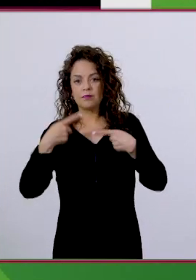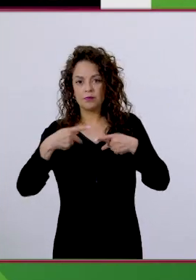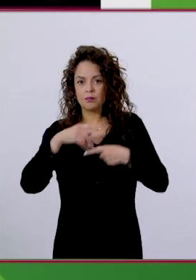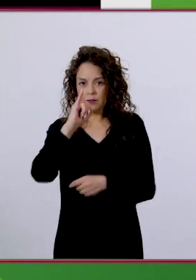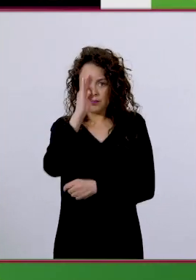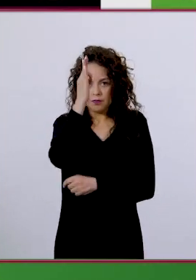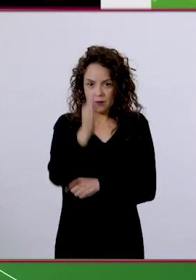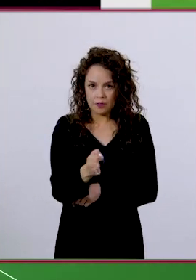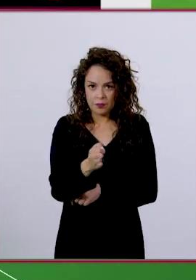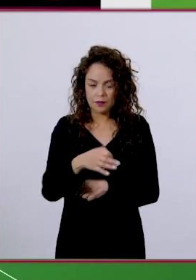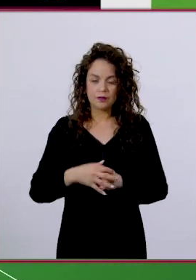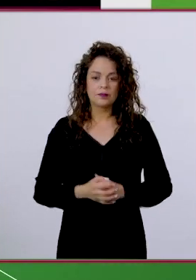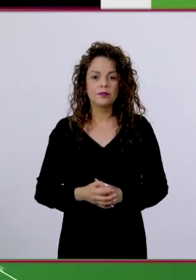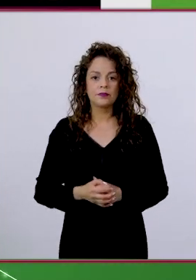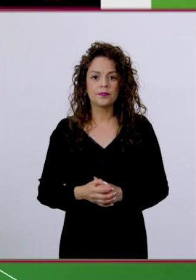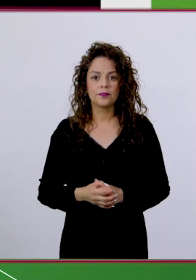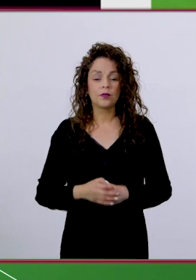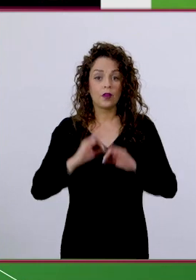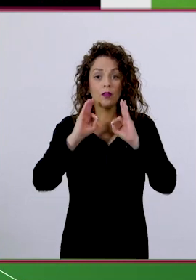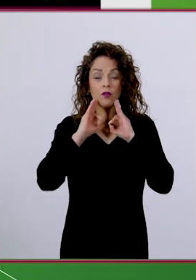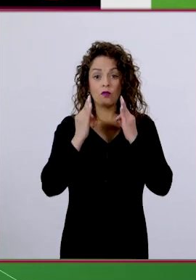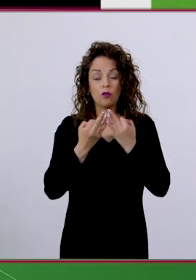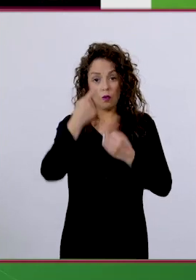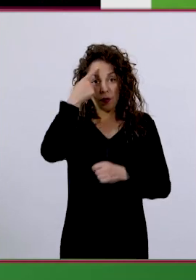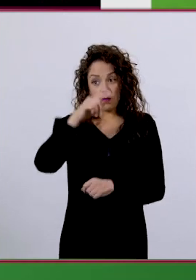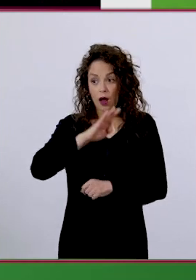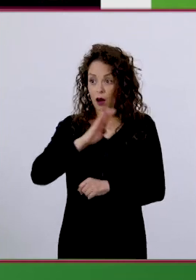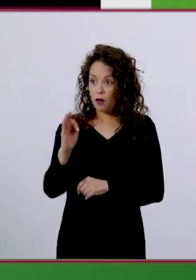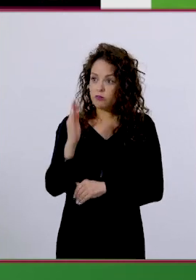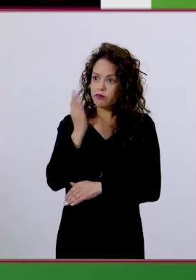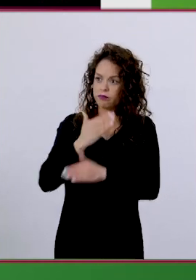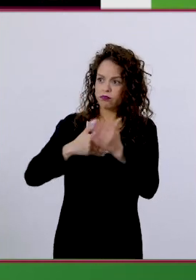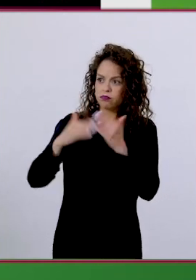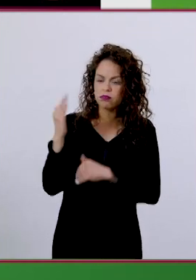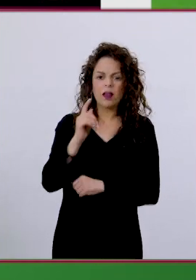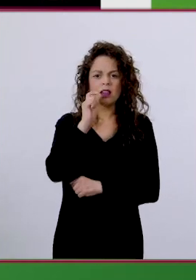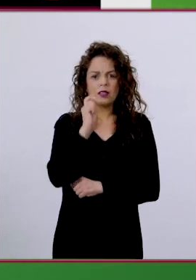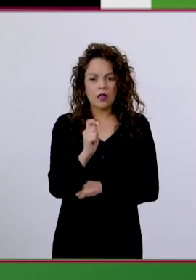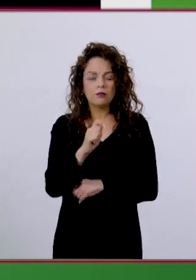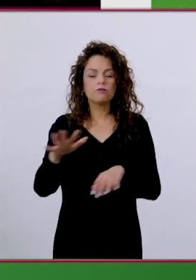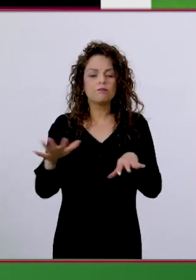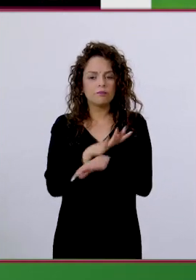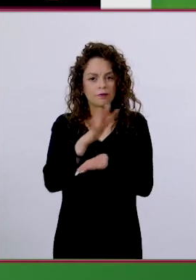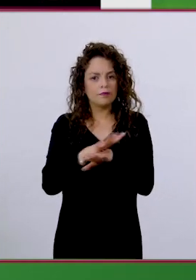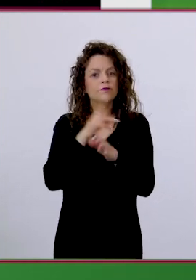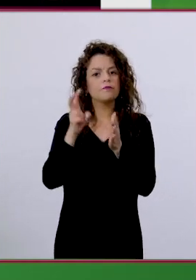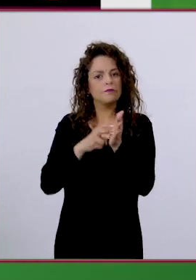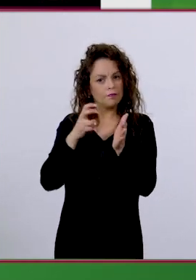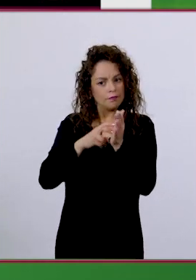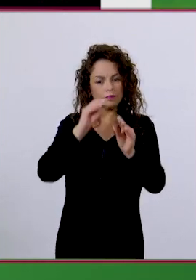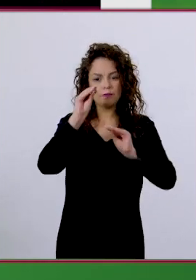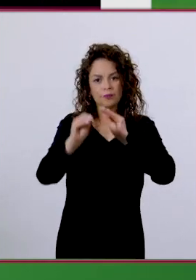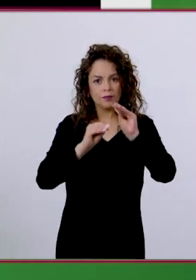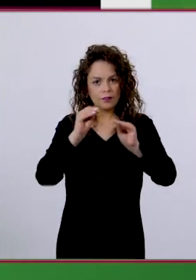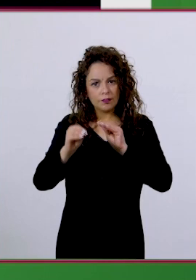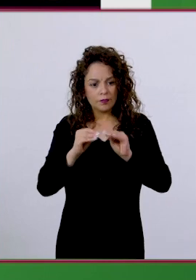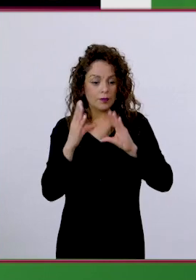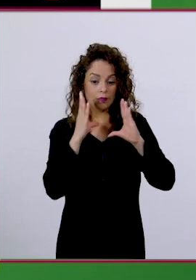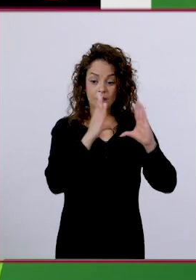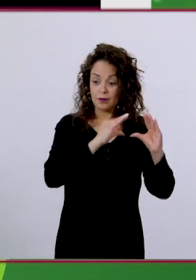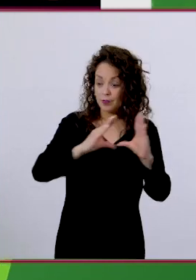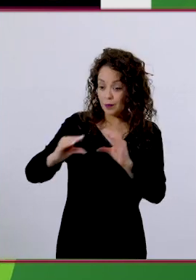poblaciones. Una de las maneras para lograrlo consiste en modificar los sistemas de enseñanza-aprendizaje, donde se